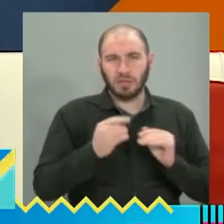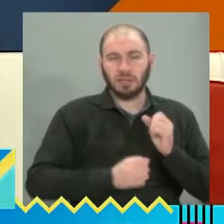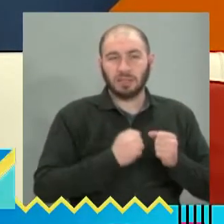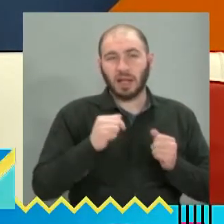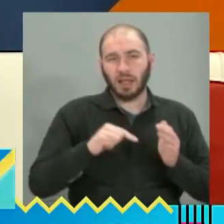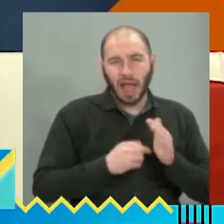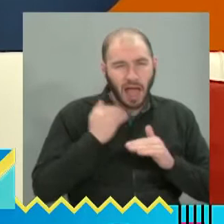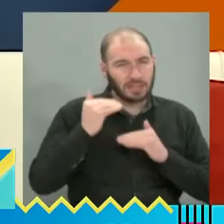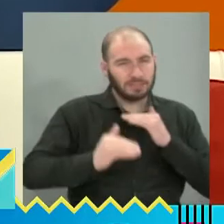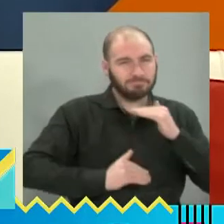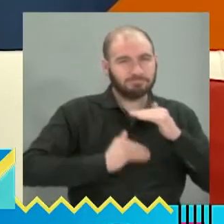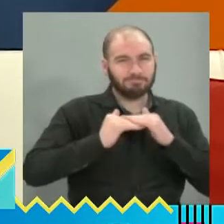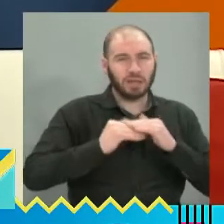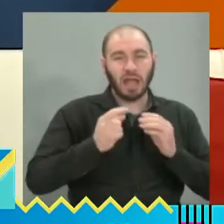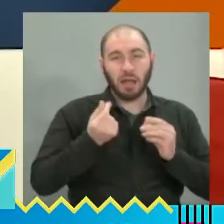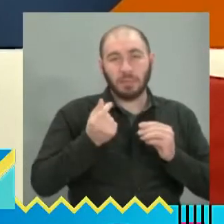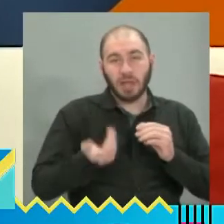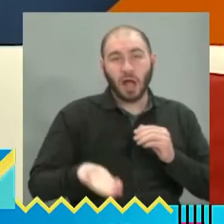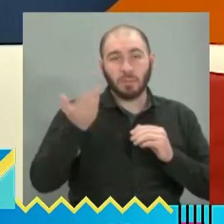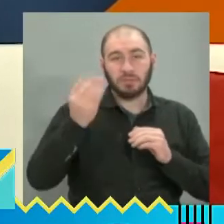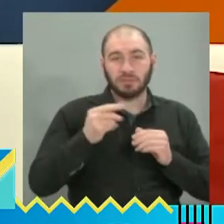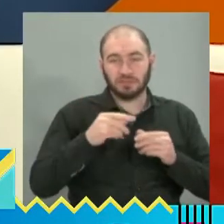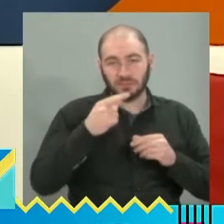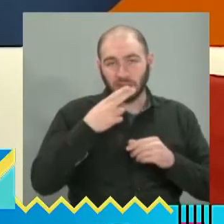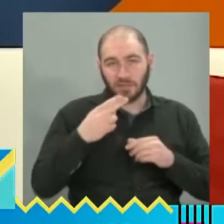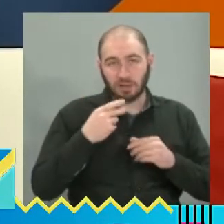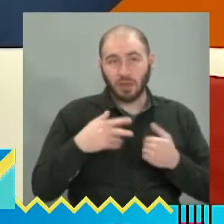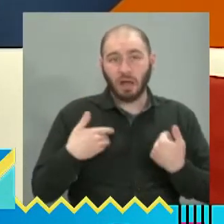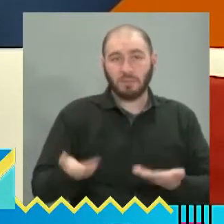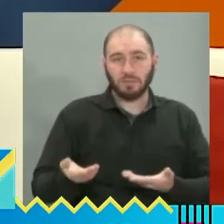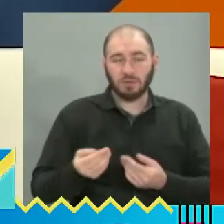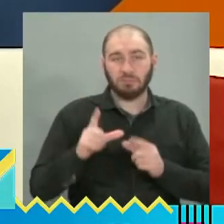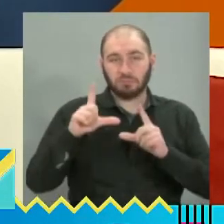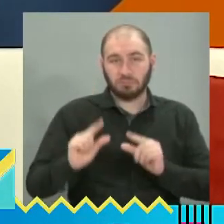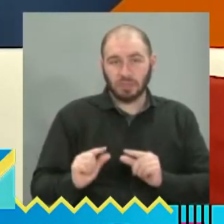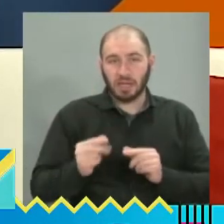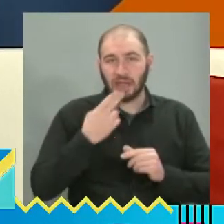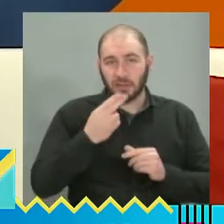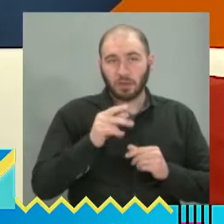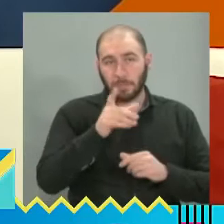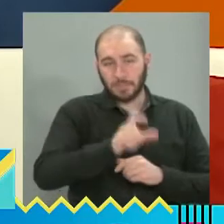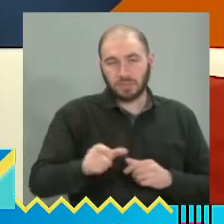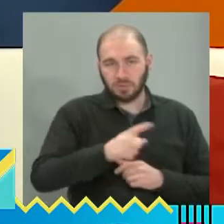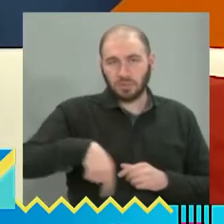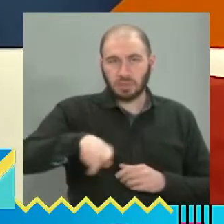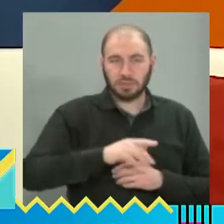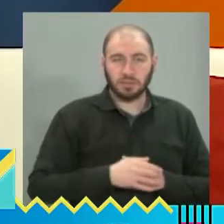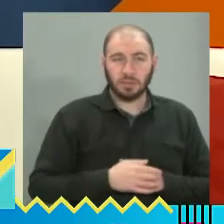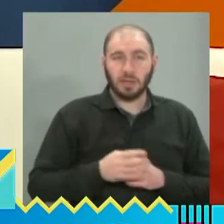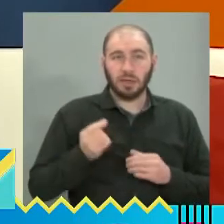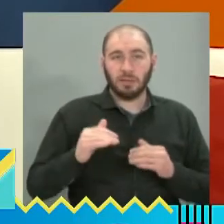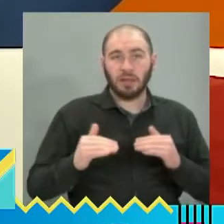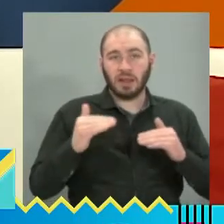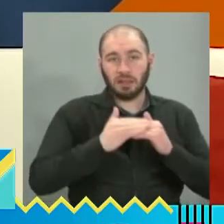punto determinado el aumento del precio del tabaco es beneficioso en reducir el tabaquismo en la población. si pasa